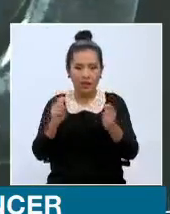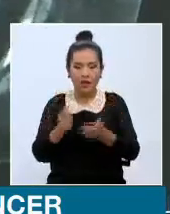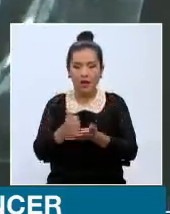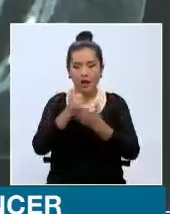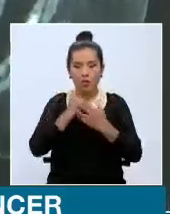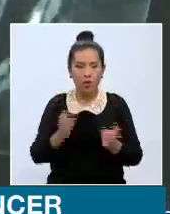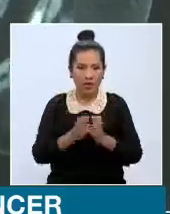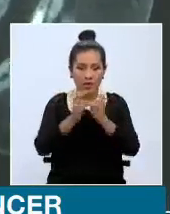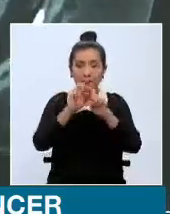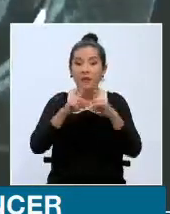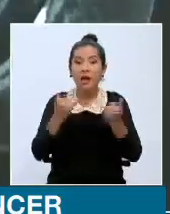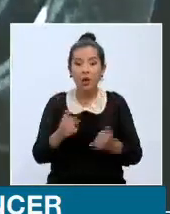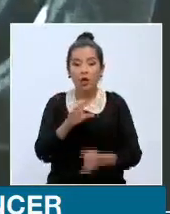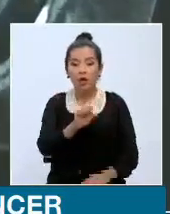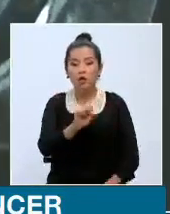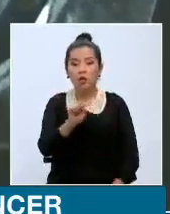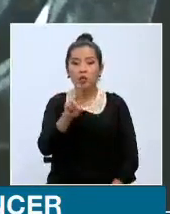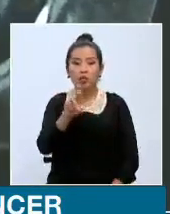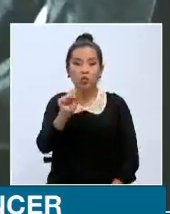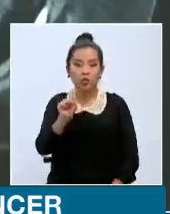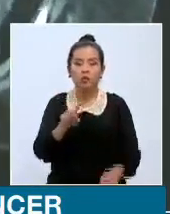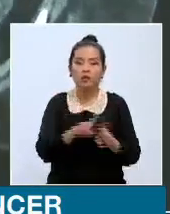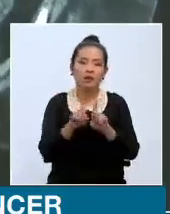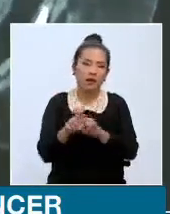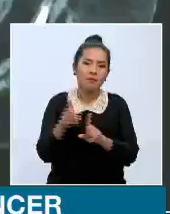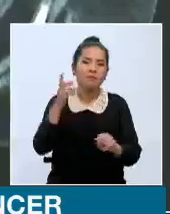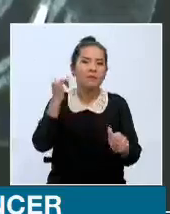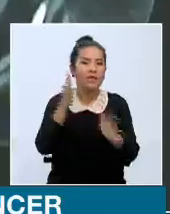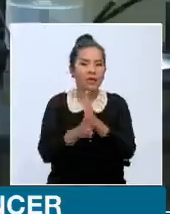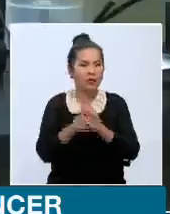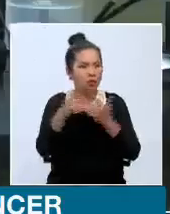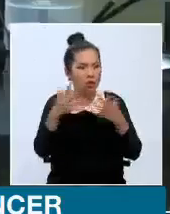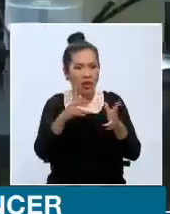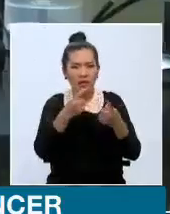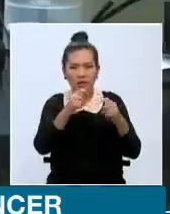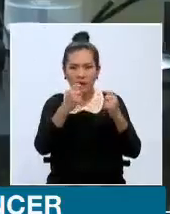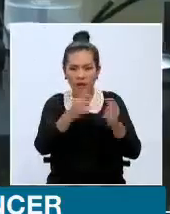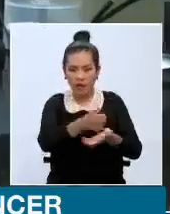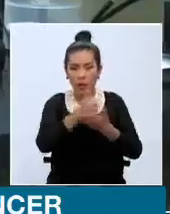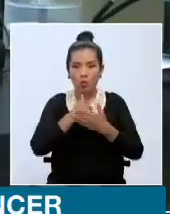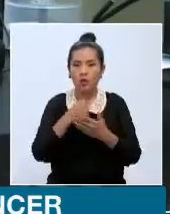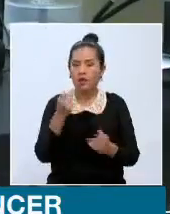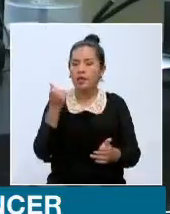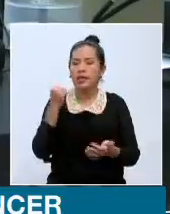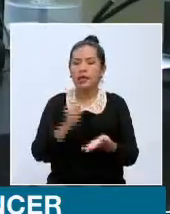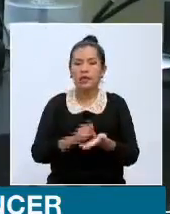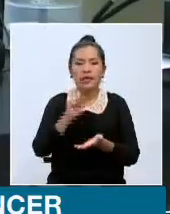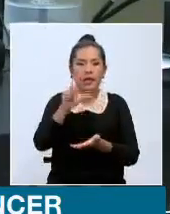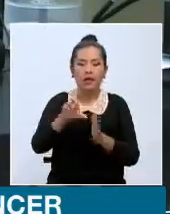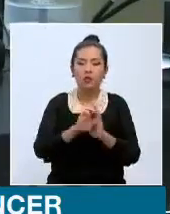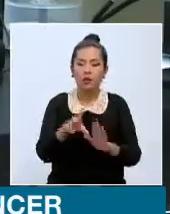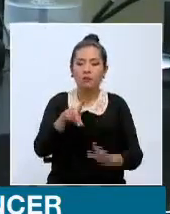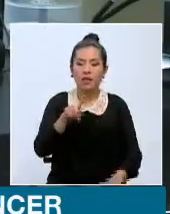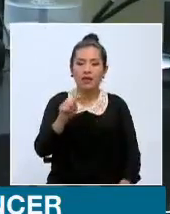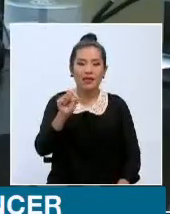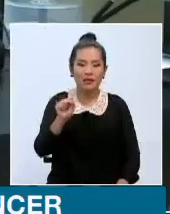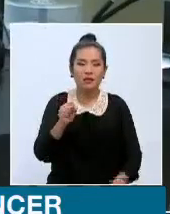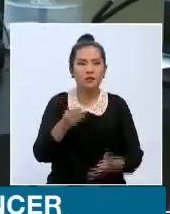es gratis estos tratamientos tan caros, por ejemplo el PET scan,